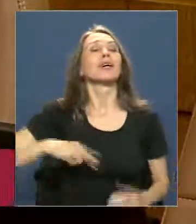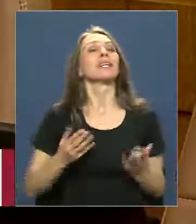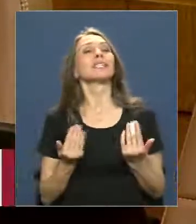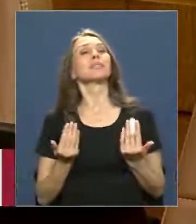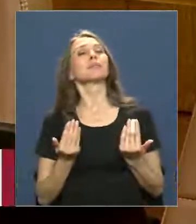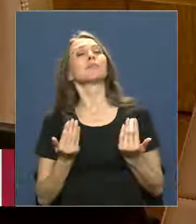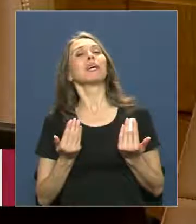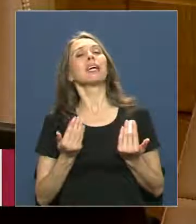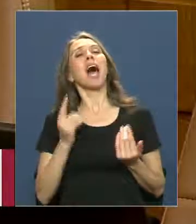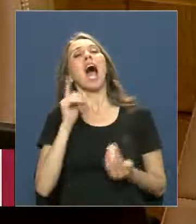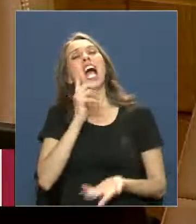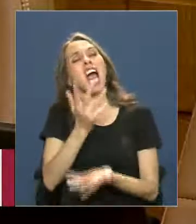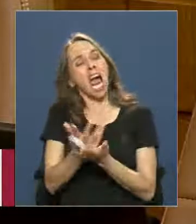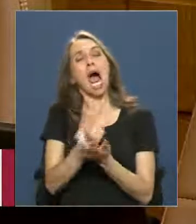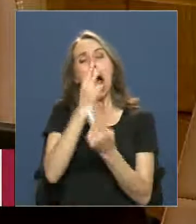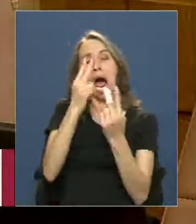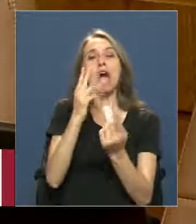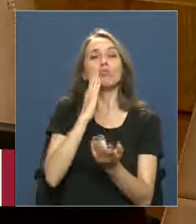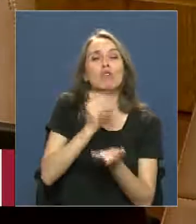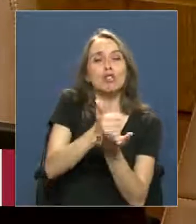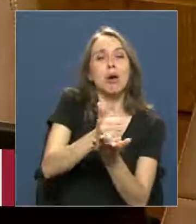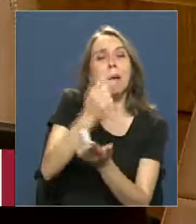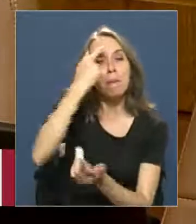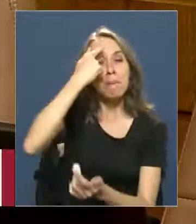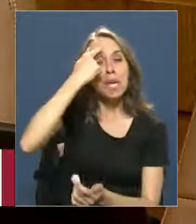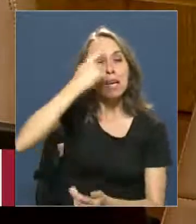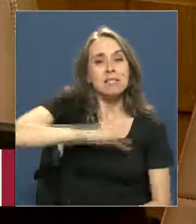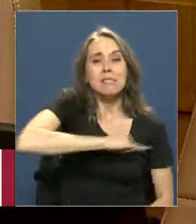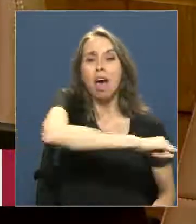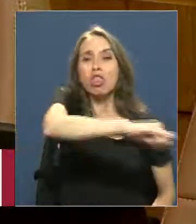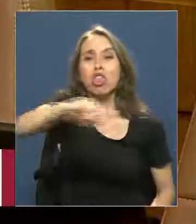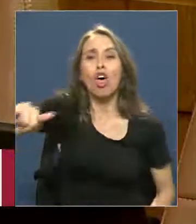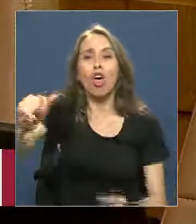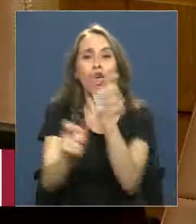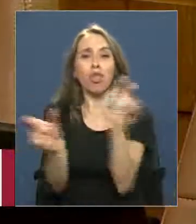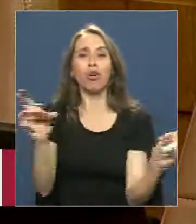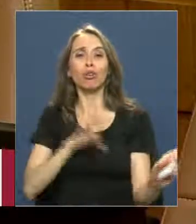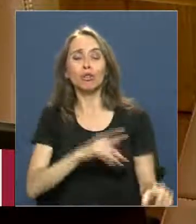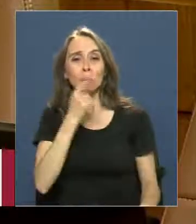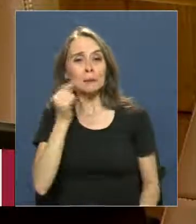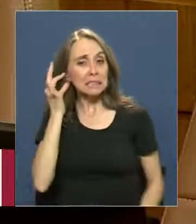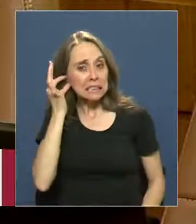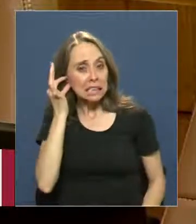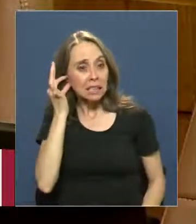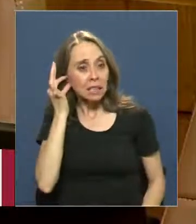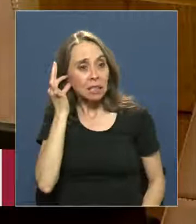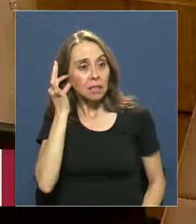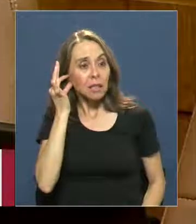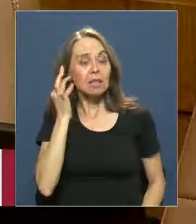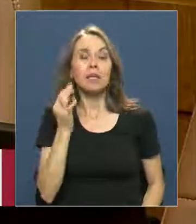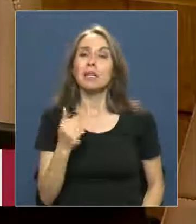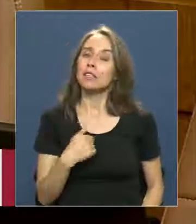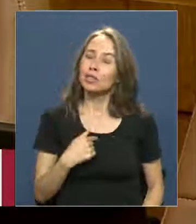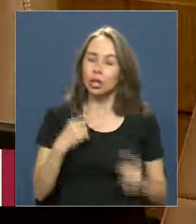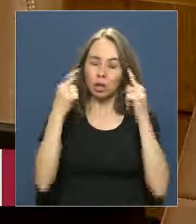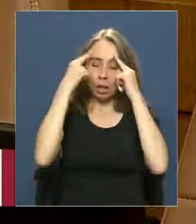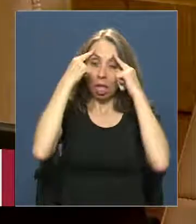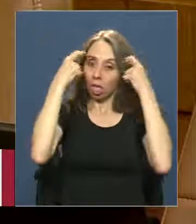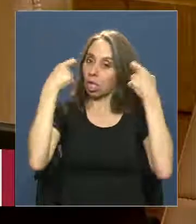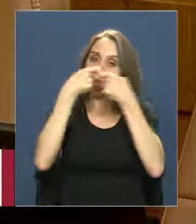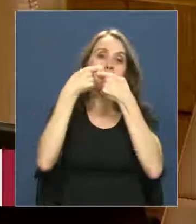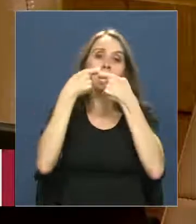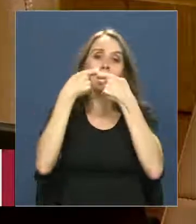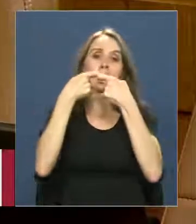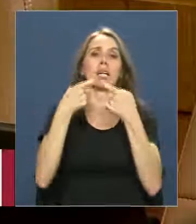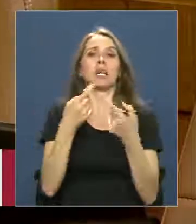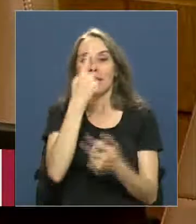uno espera solidaridad y el bien común, y pensemos en todas las chilenas y chilenos. Y me genera una contradicción,